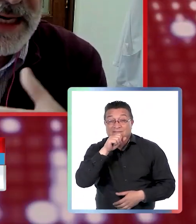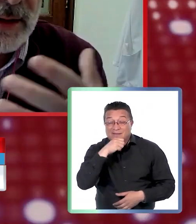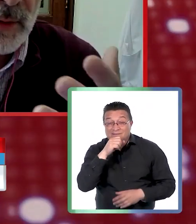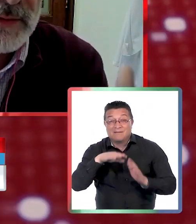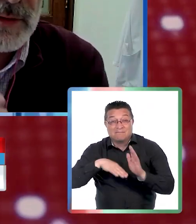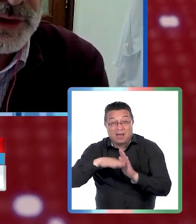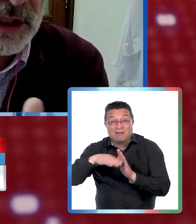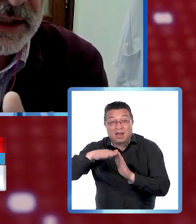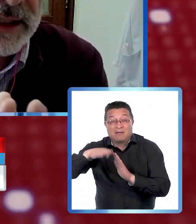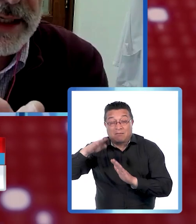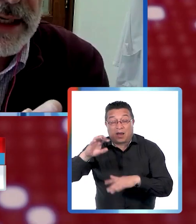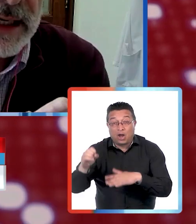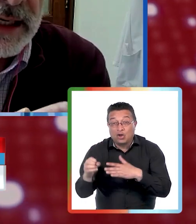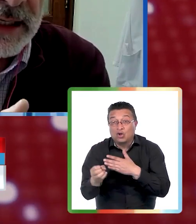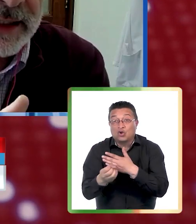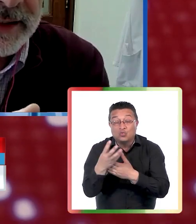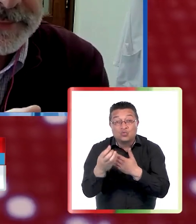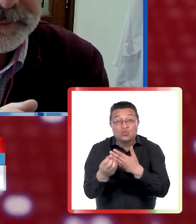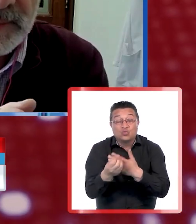y no haya nuevos